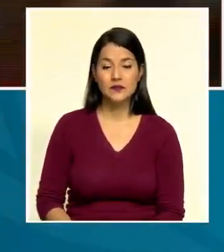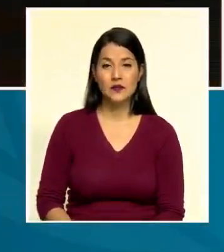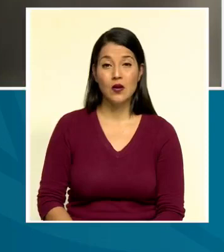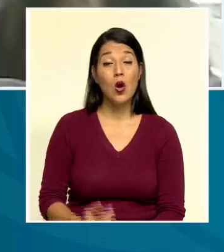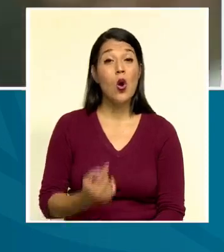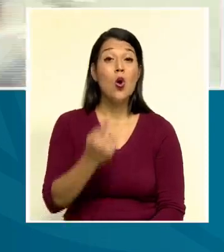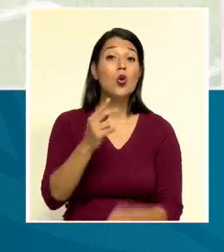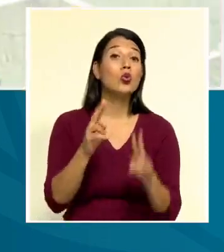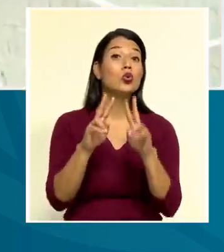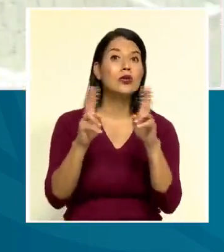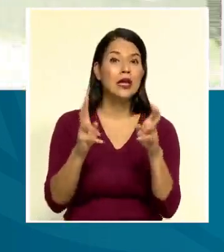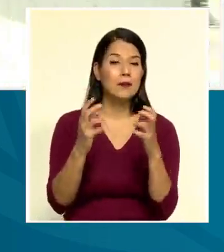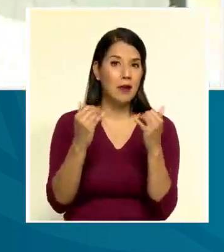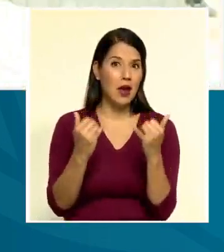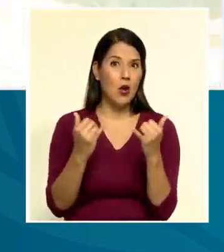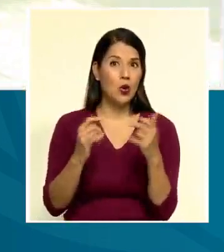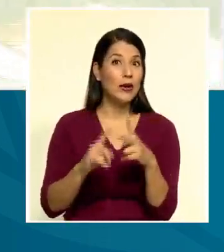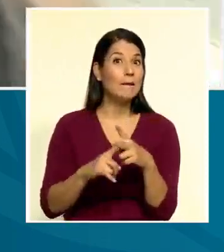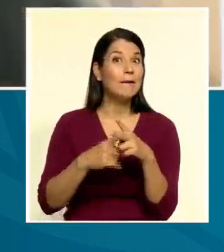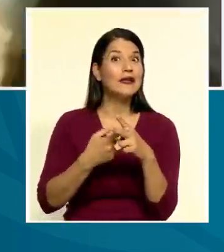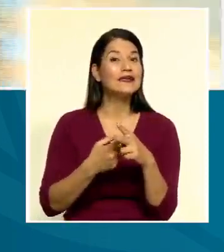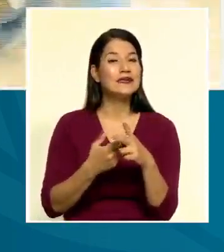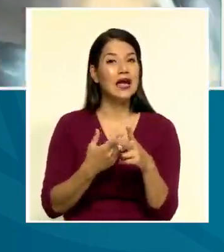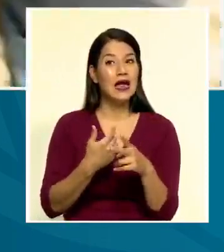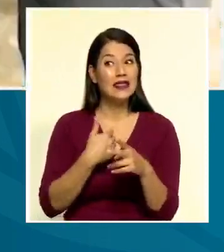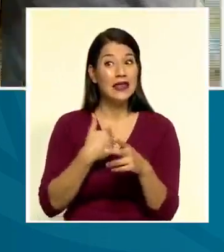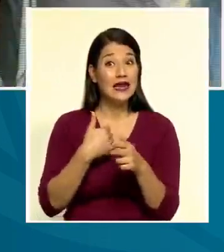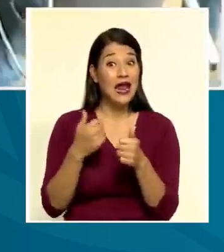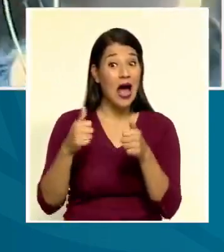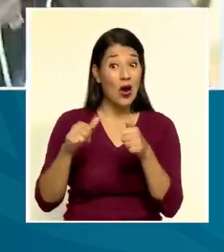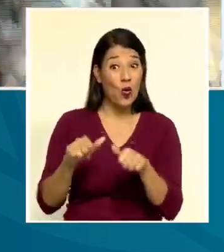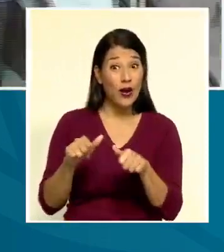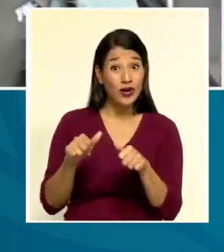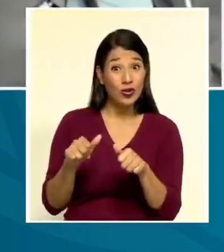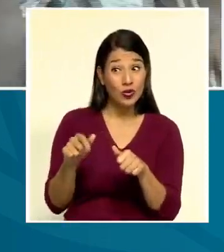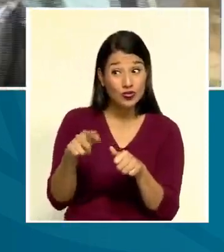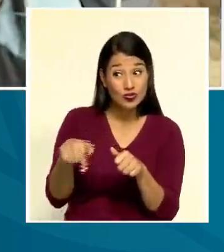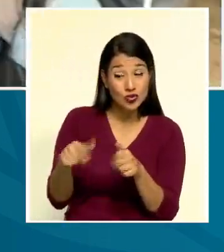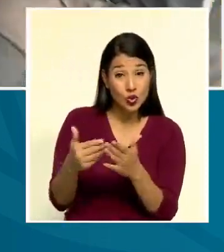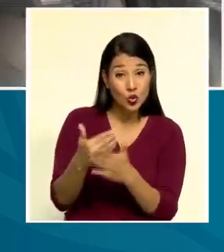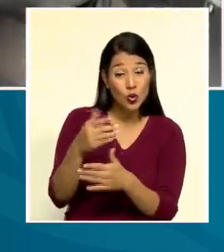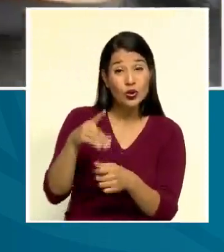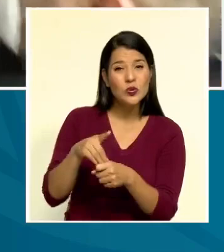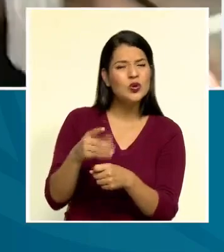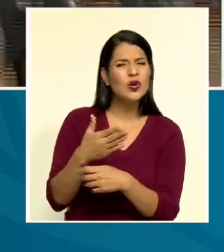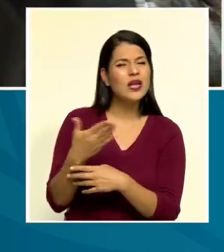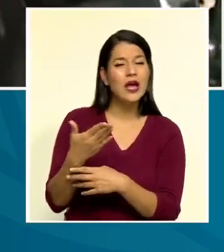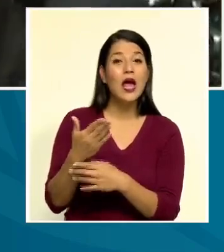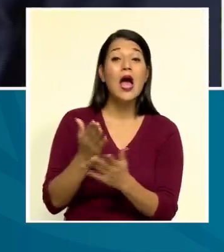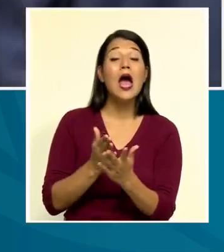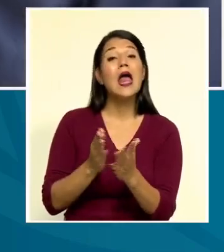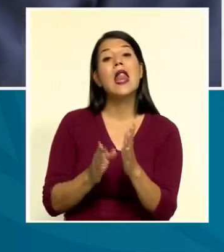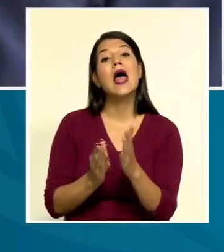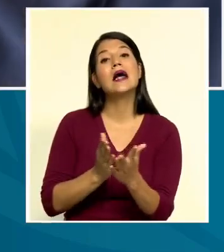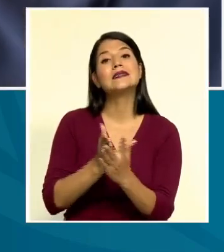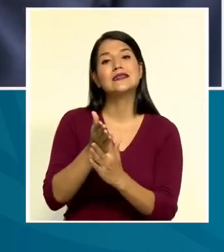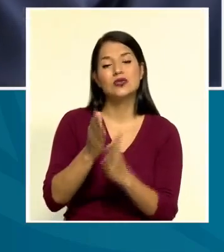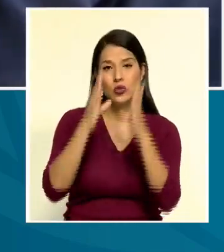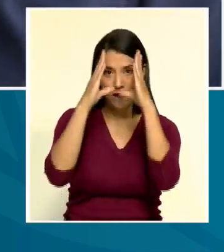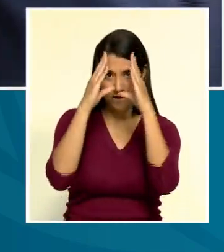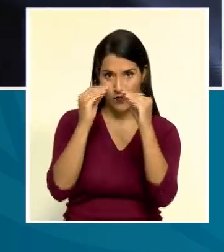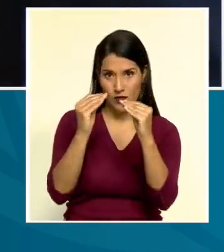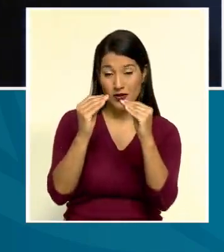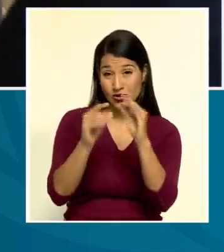uno de los temas que está empezando a tener un acuerdo acá entre todos los diputados es el tema a la ley de acceso a la información, algunos la